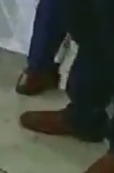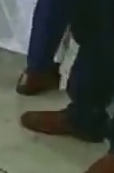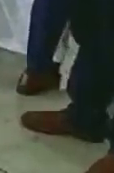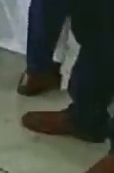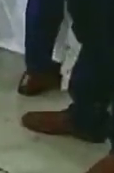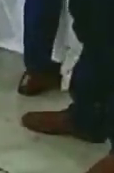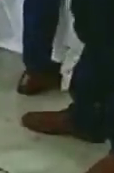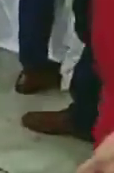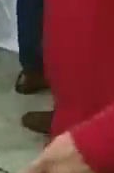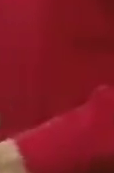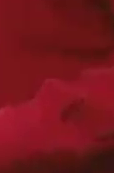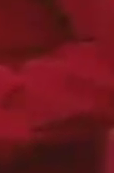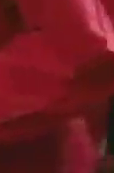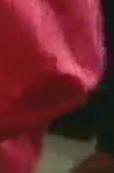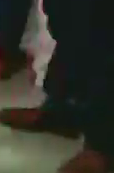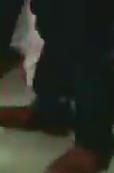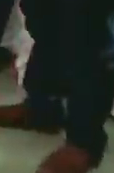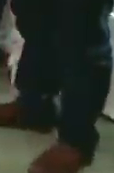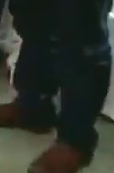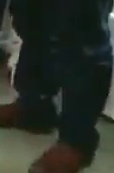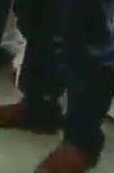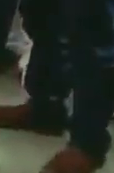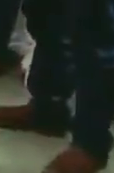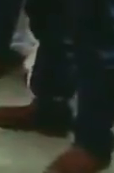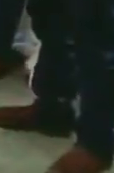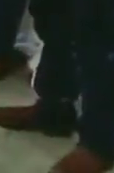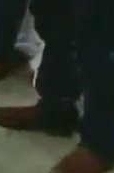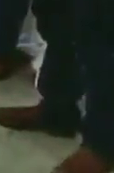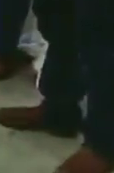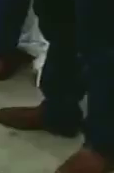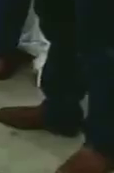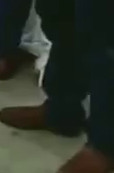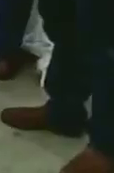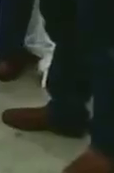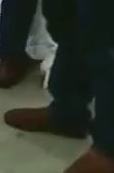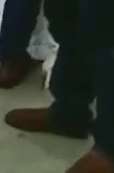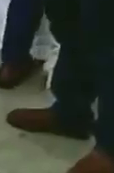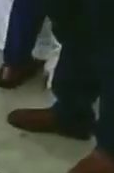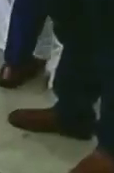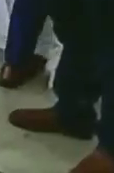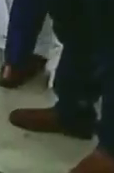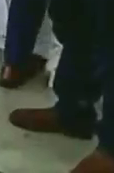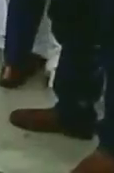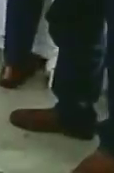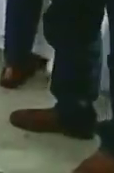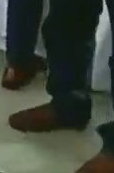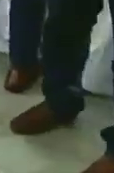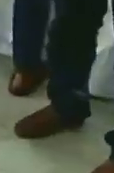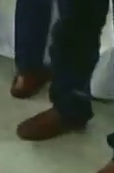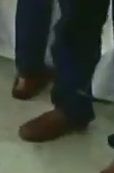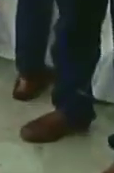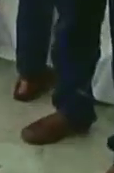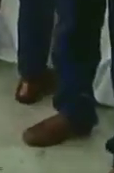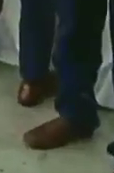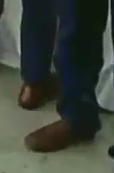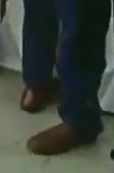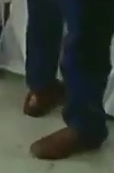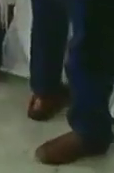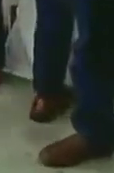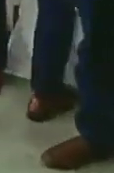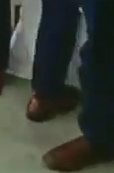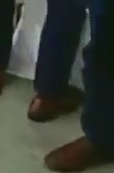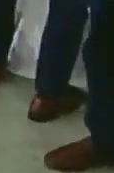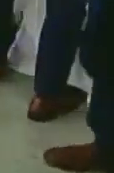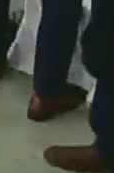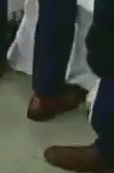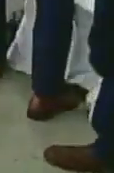alianzas estratégicas en relación a lo que es la industria del plástico. Ya Venezuela con una industria